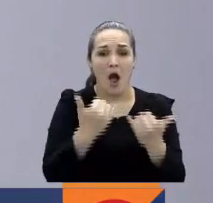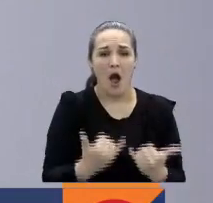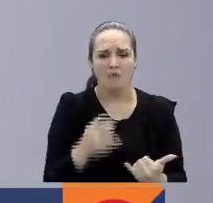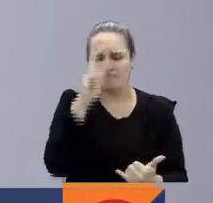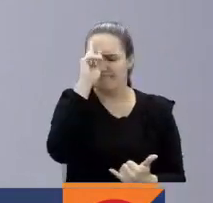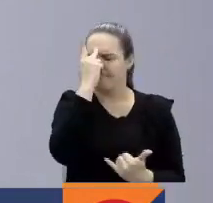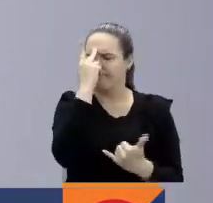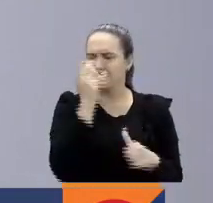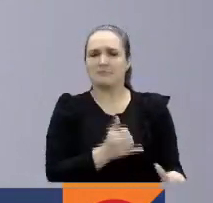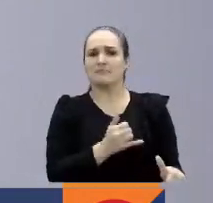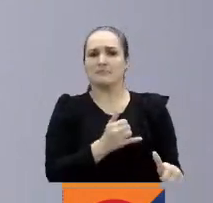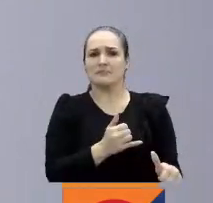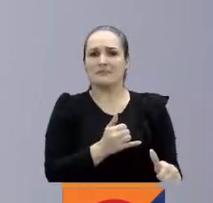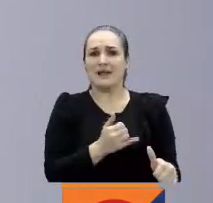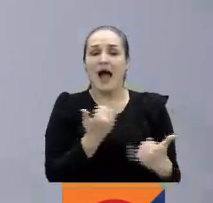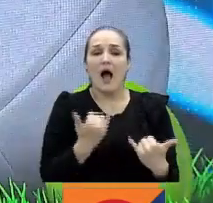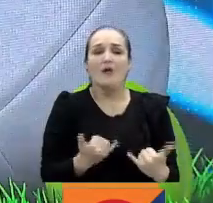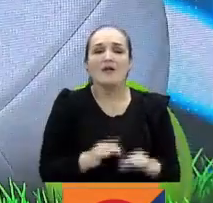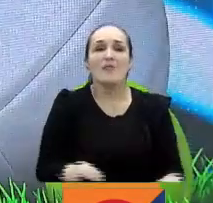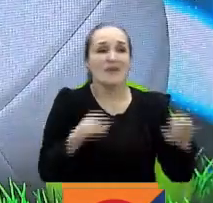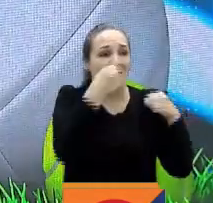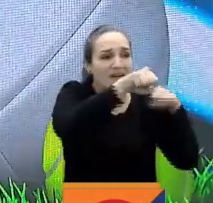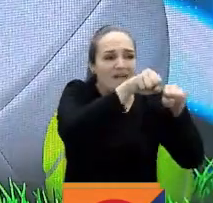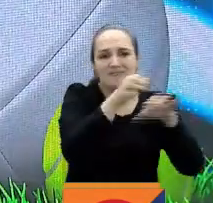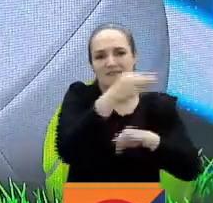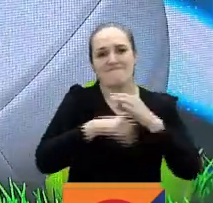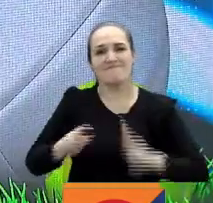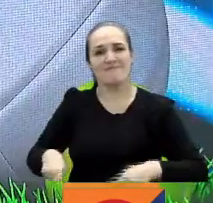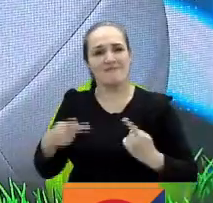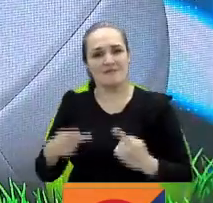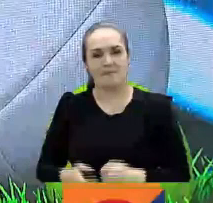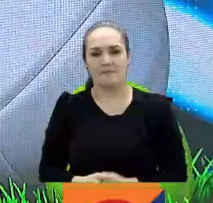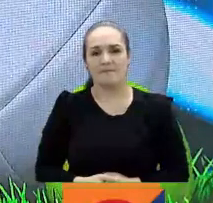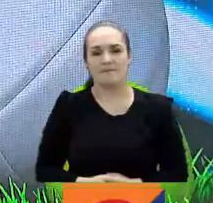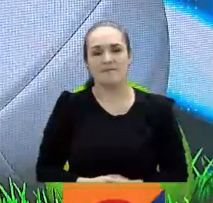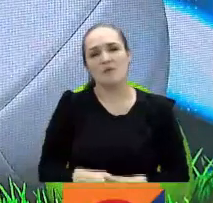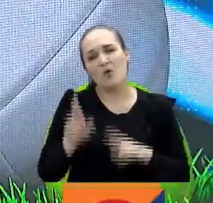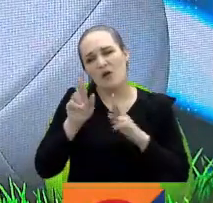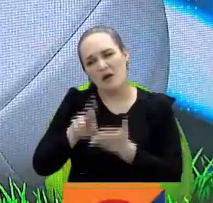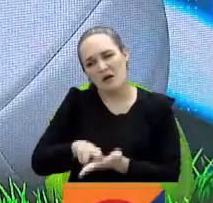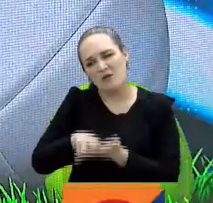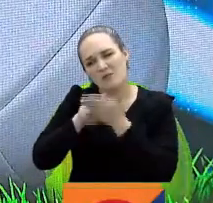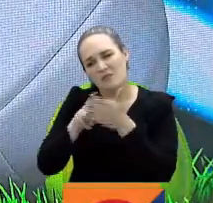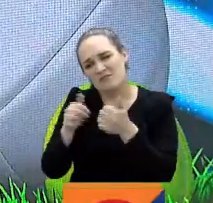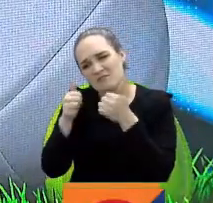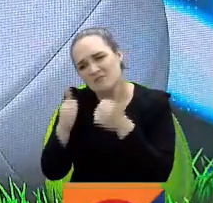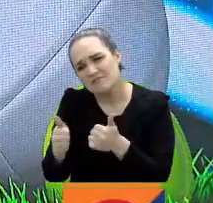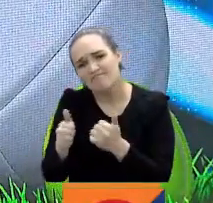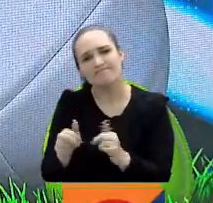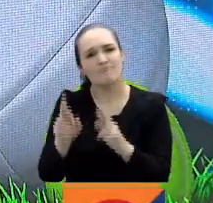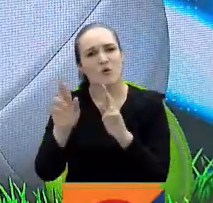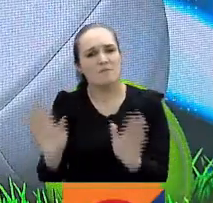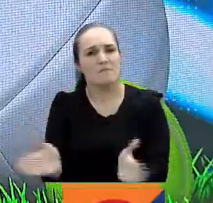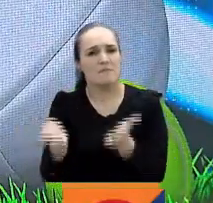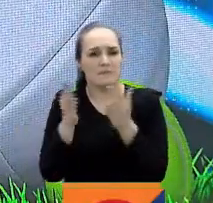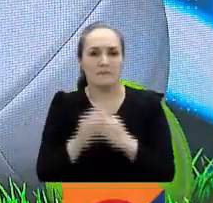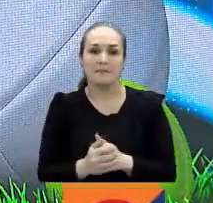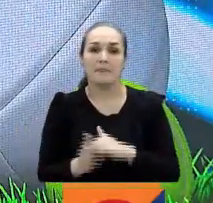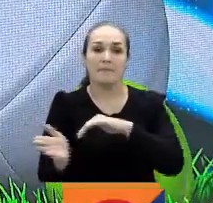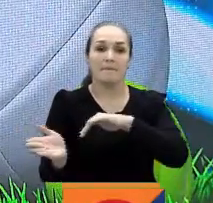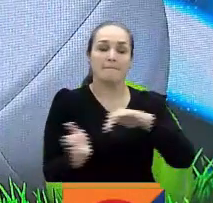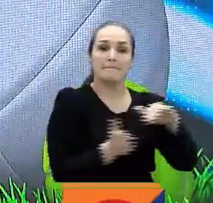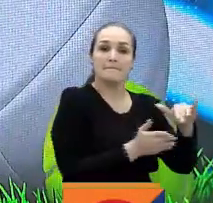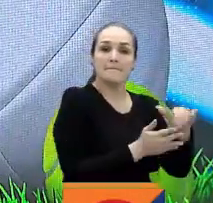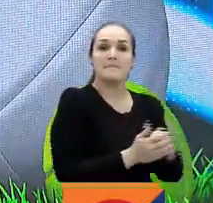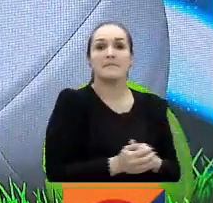más importante, la de la vida. Nuestra mejor recuperación para él, nuestros mejores deseos para él. Jornada de visitantes